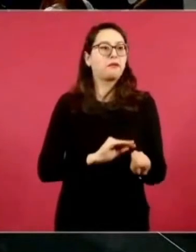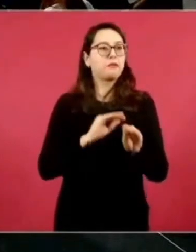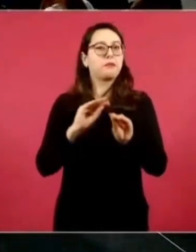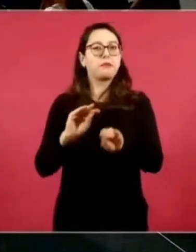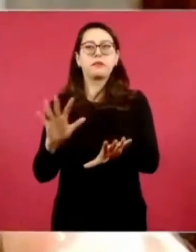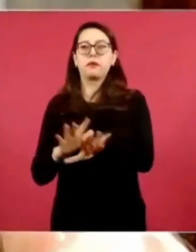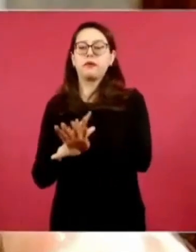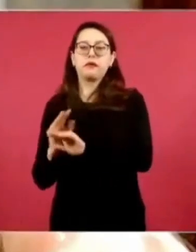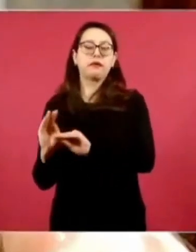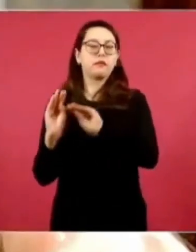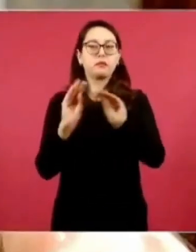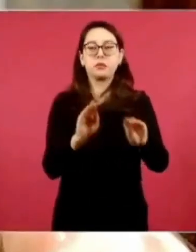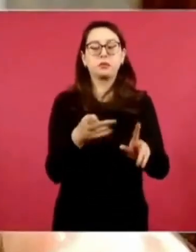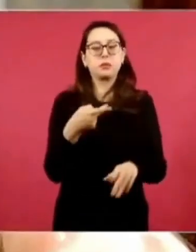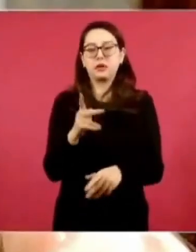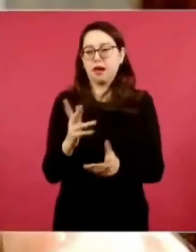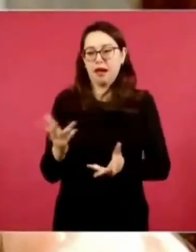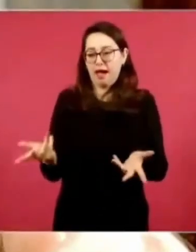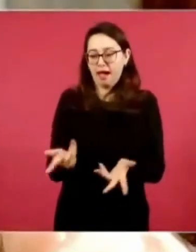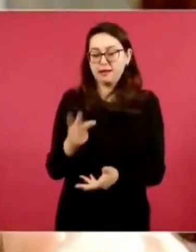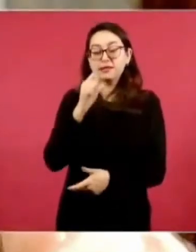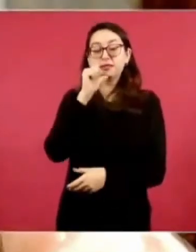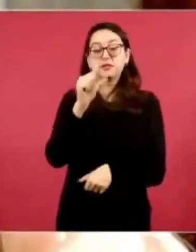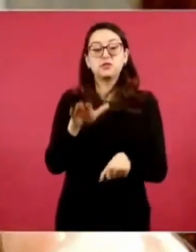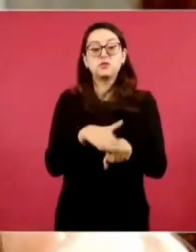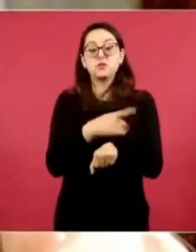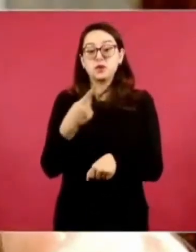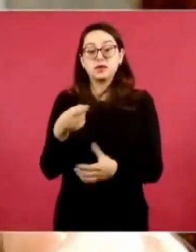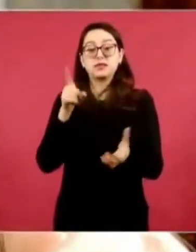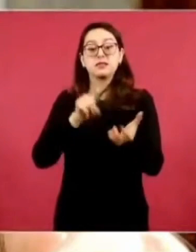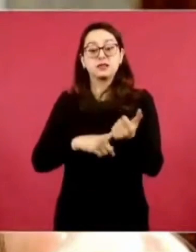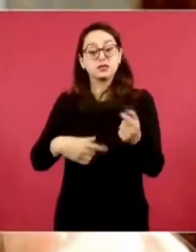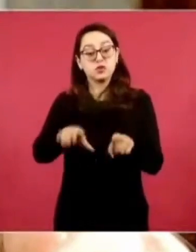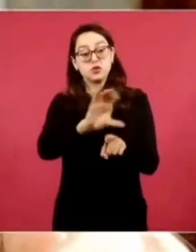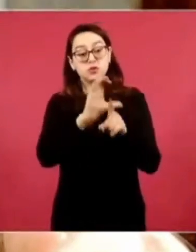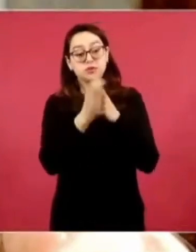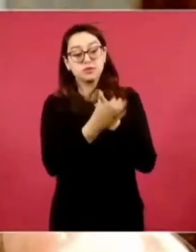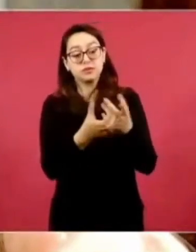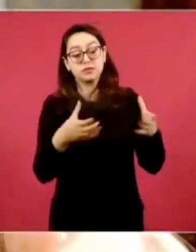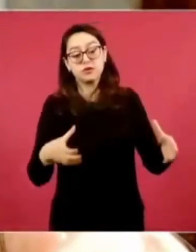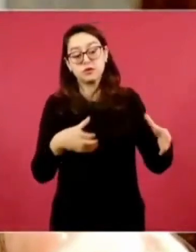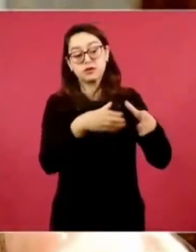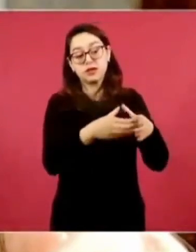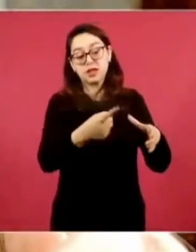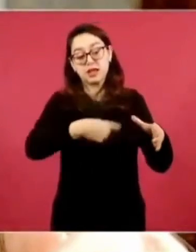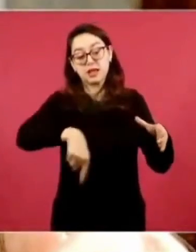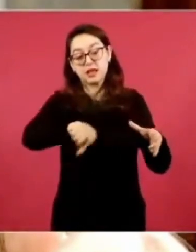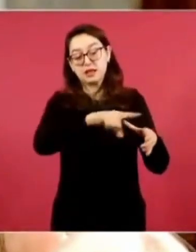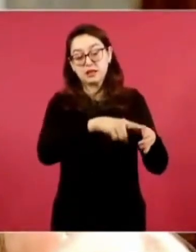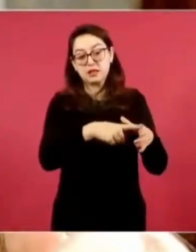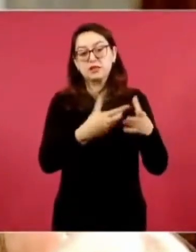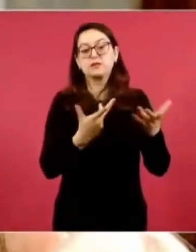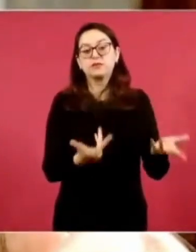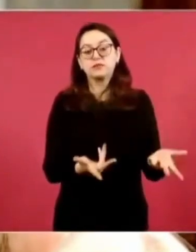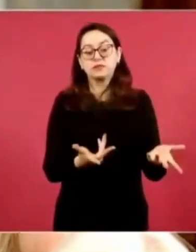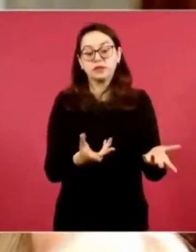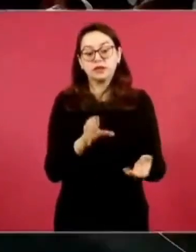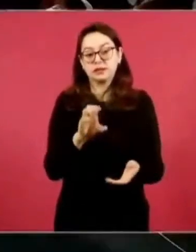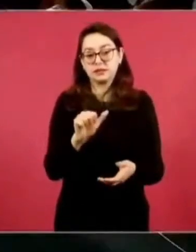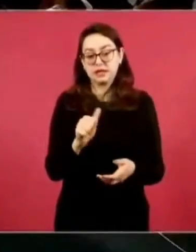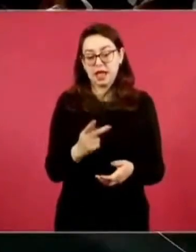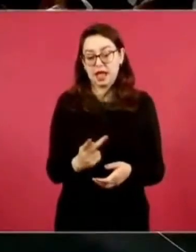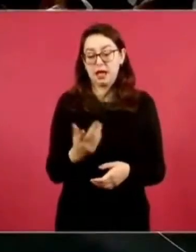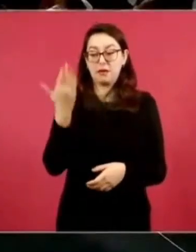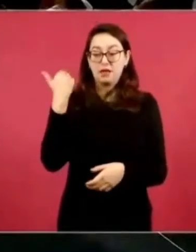Quintana, Enrique Irazoque y el comisionado de Derechos Humanos de Guanajuato estaban en la CEAP en el